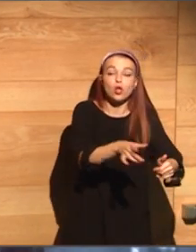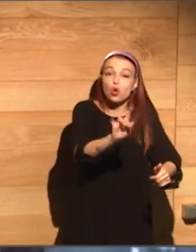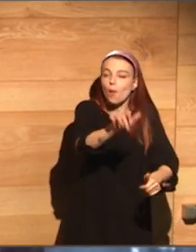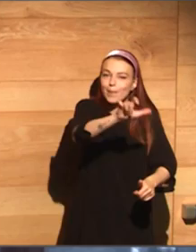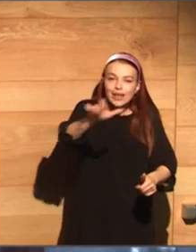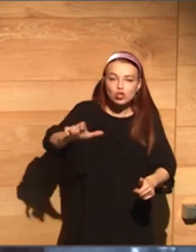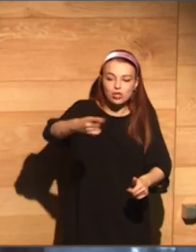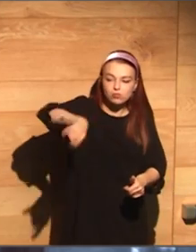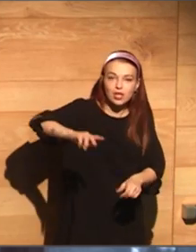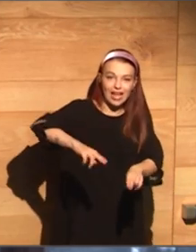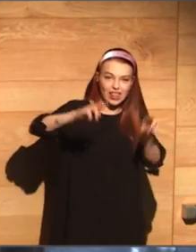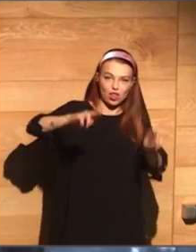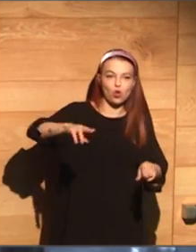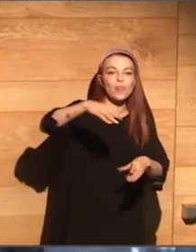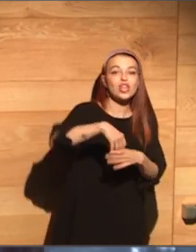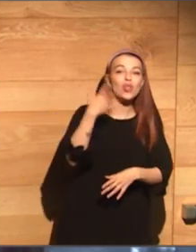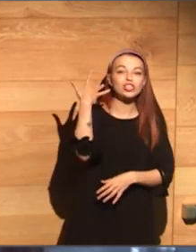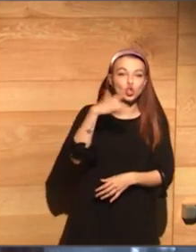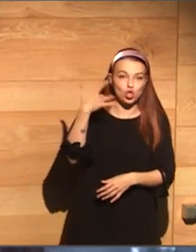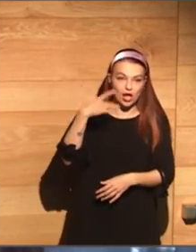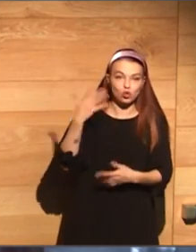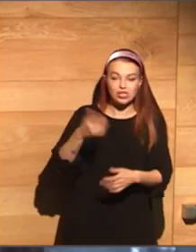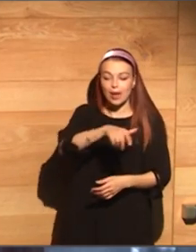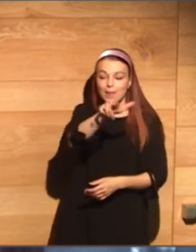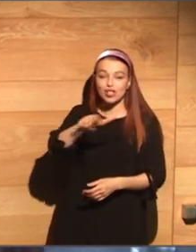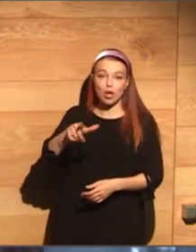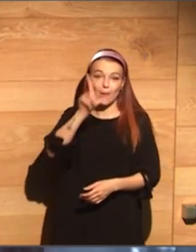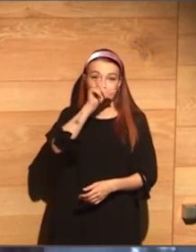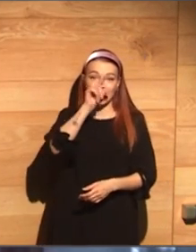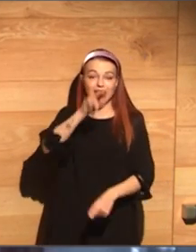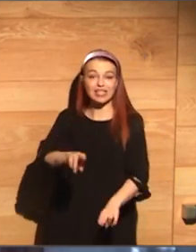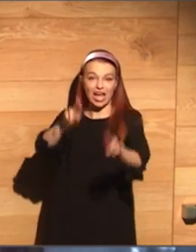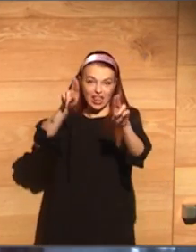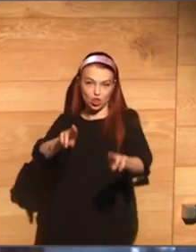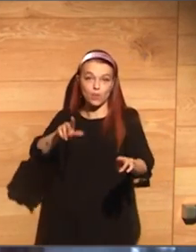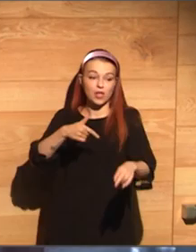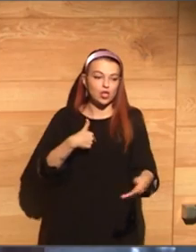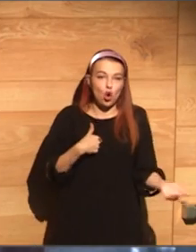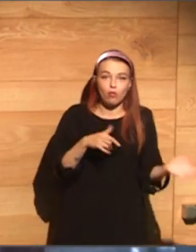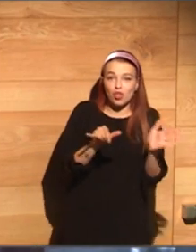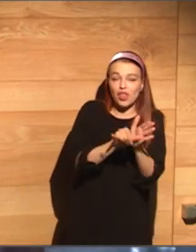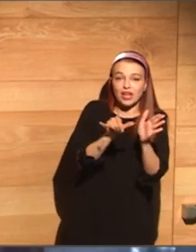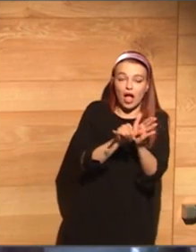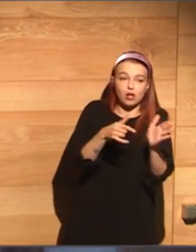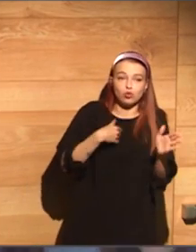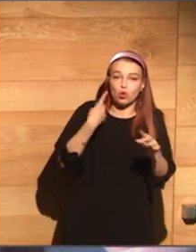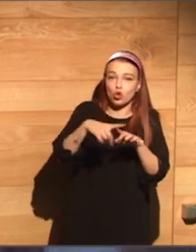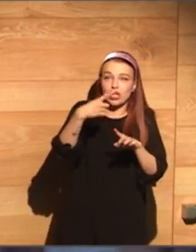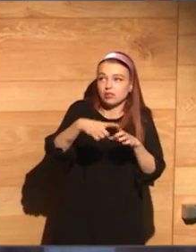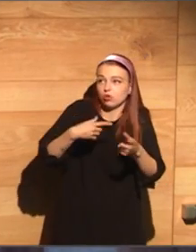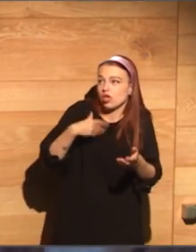cazando, estaban en la provincia de Soria, gente cazando perdices. Tengo que contarlo todo, cazando perdices. Y yo estaba haciendo mis abluciones, mis